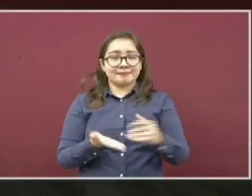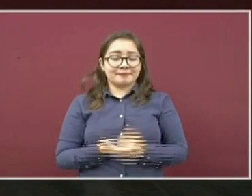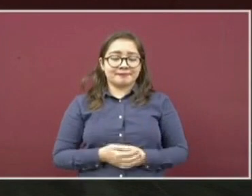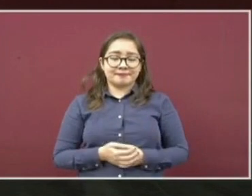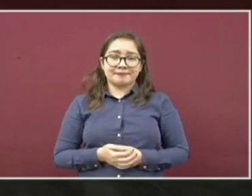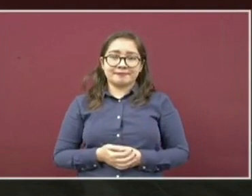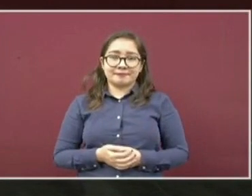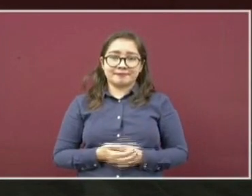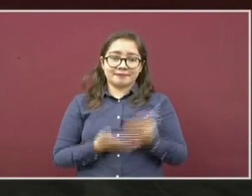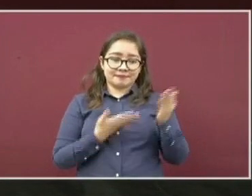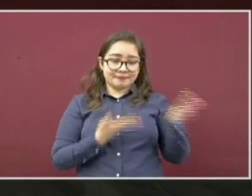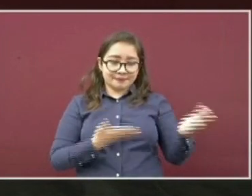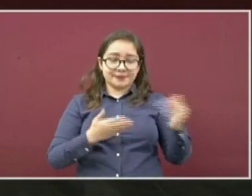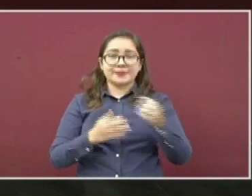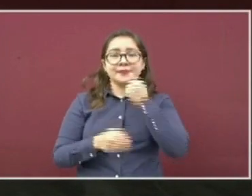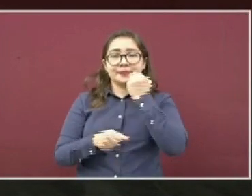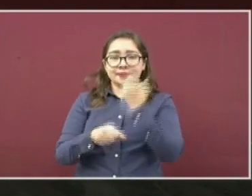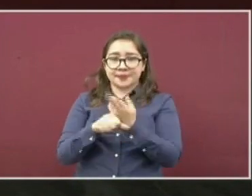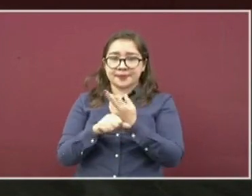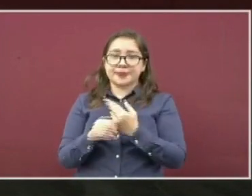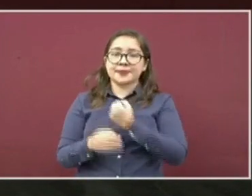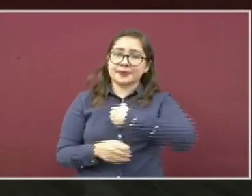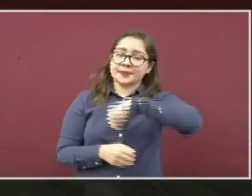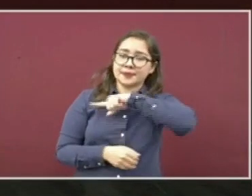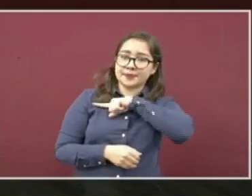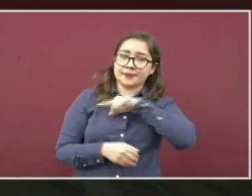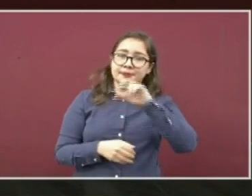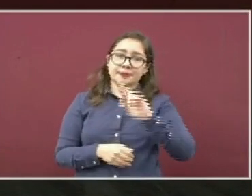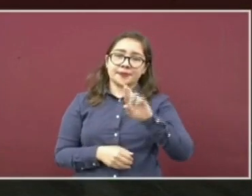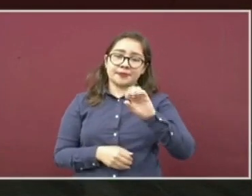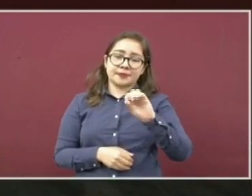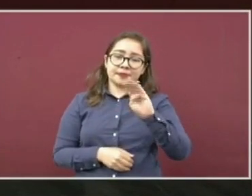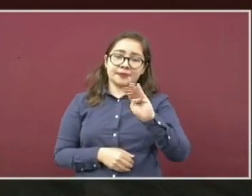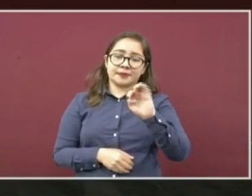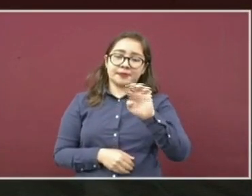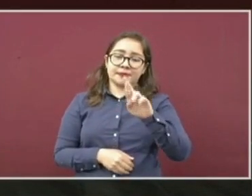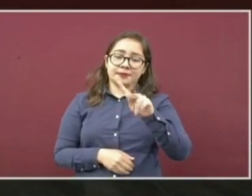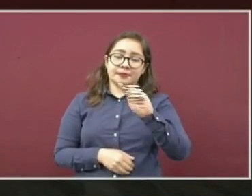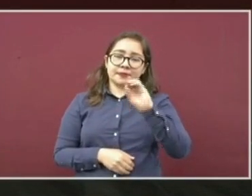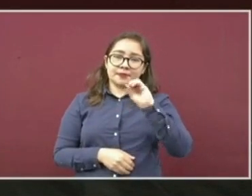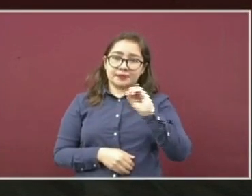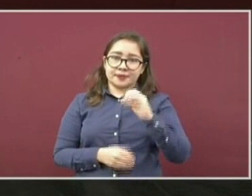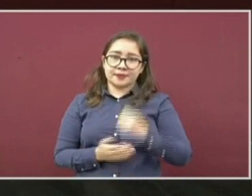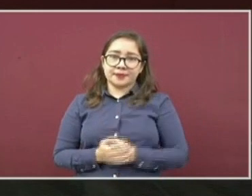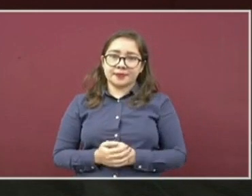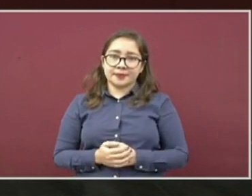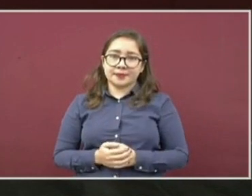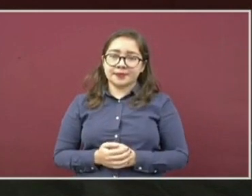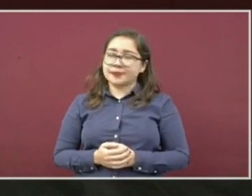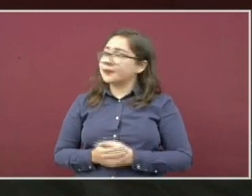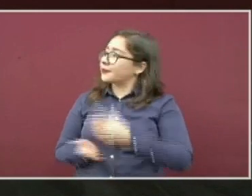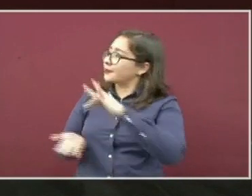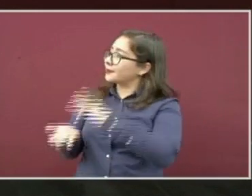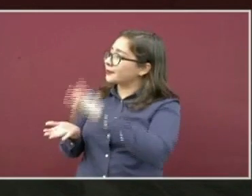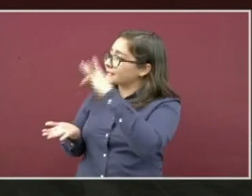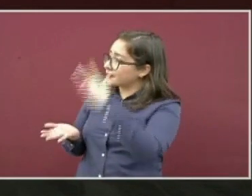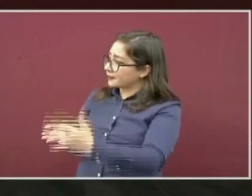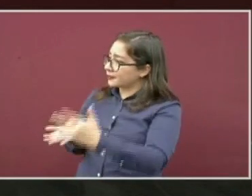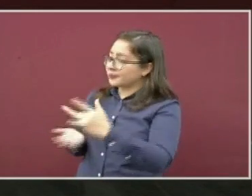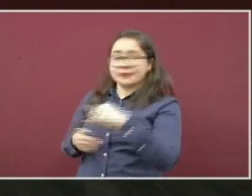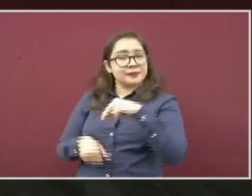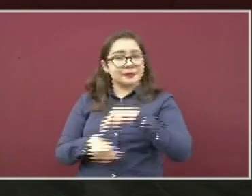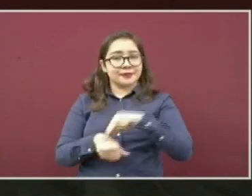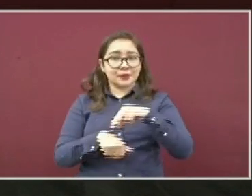voz al señor secretario Roberto Ramos Salor. Muchas gracias, doctoras. Esta noche